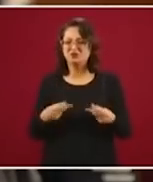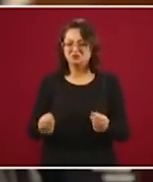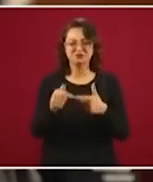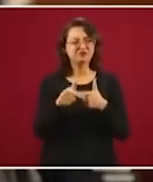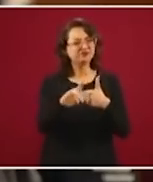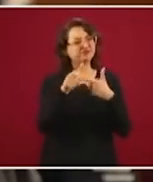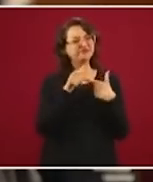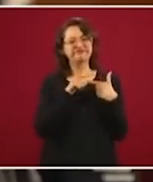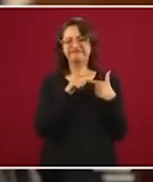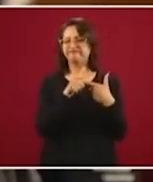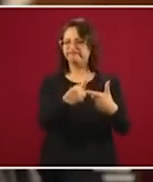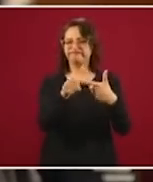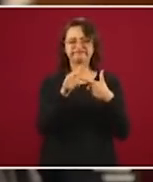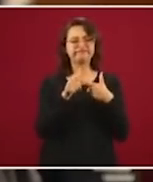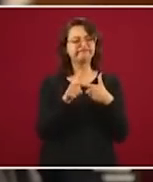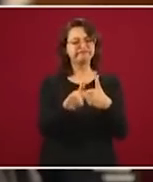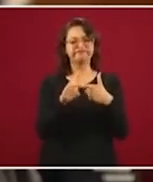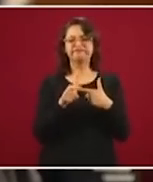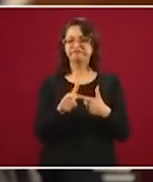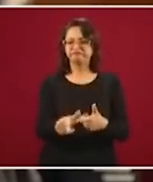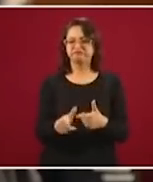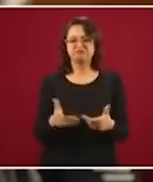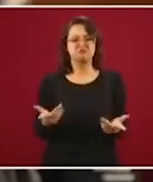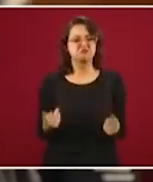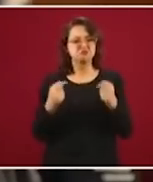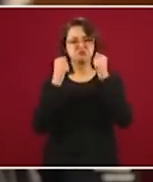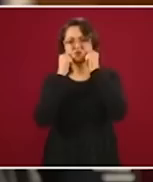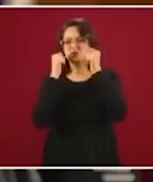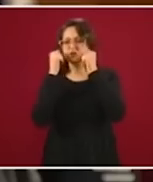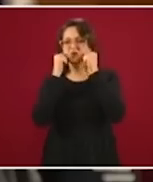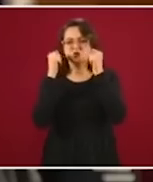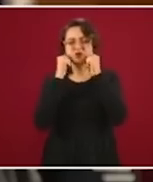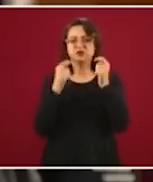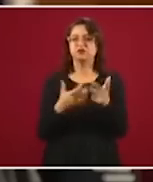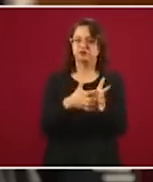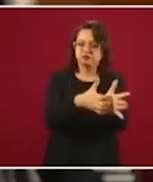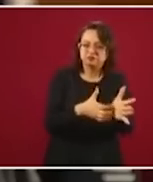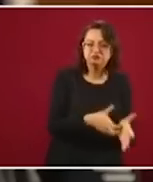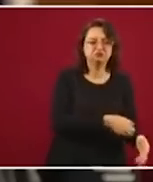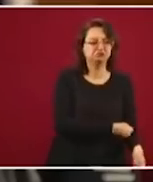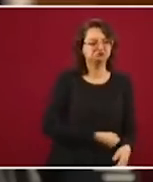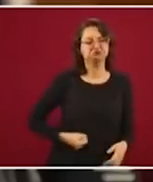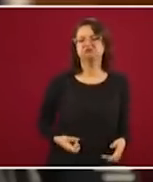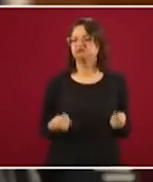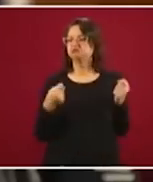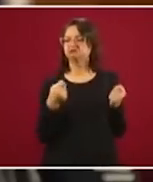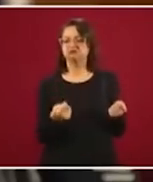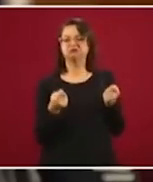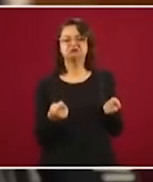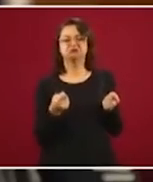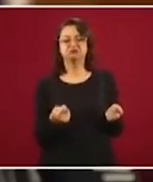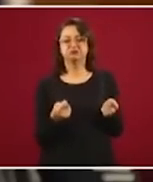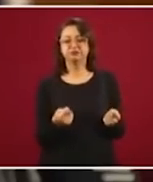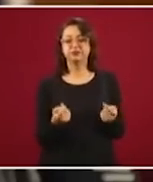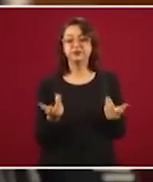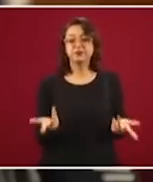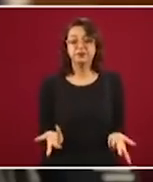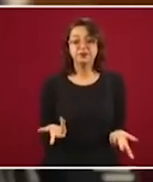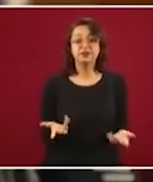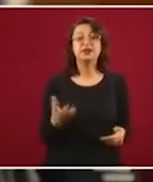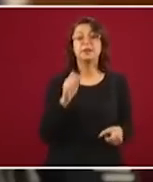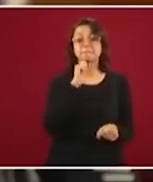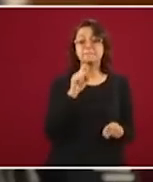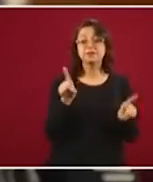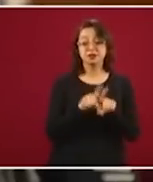Sigue a contracorriente de toda esta austeridad. Además de que, bueno, aparte